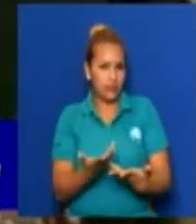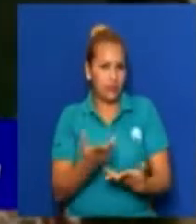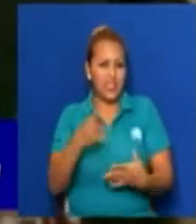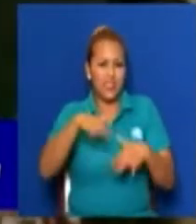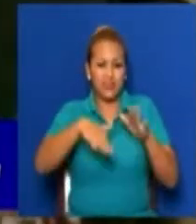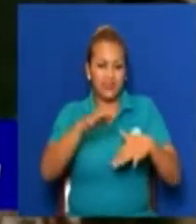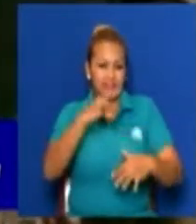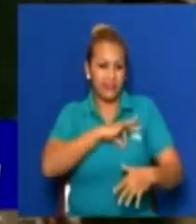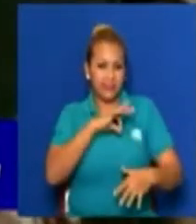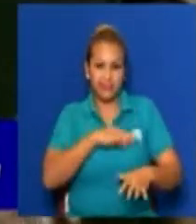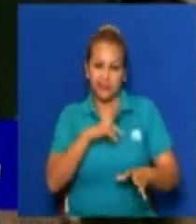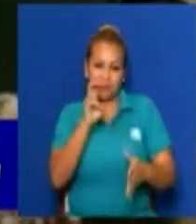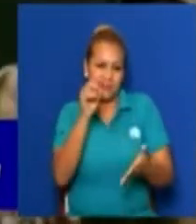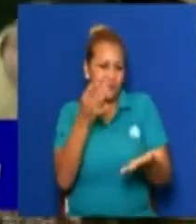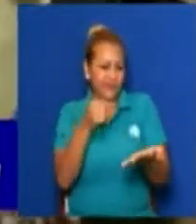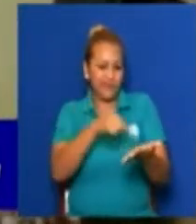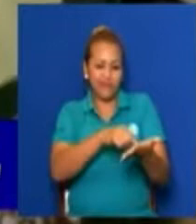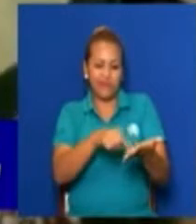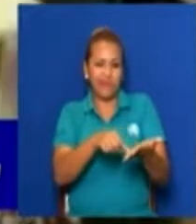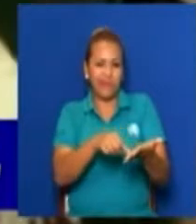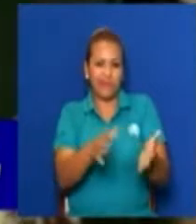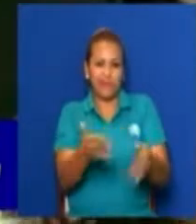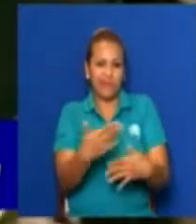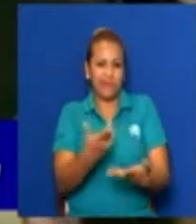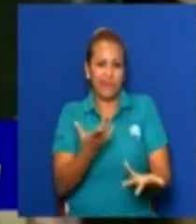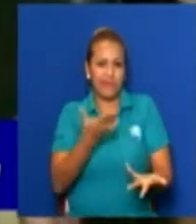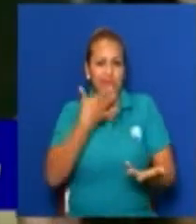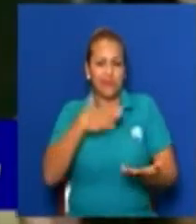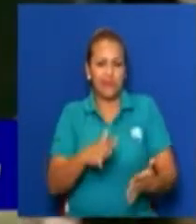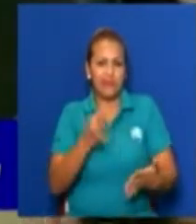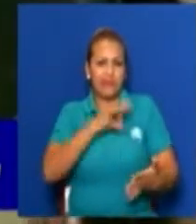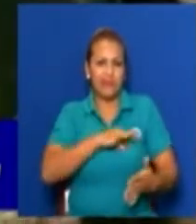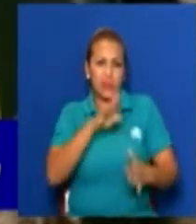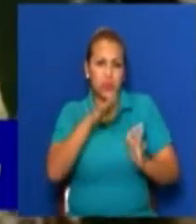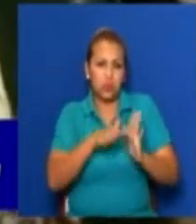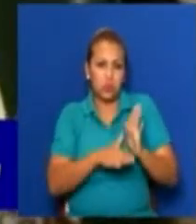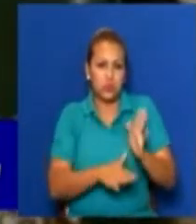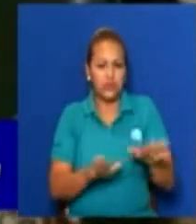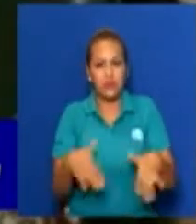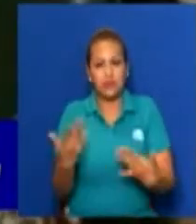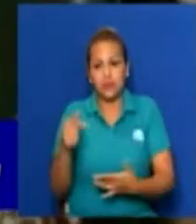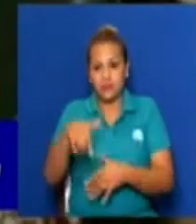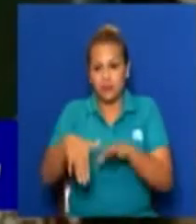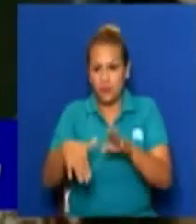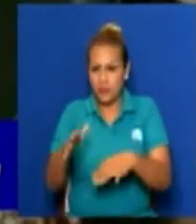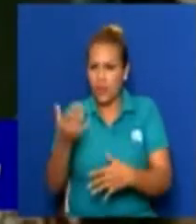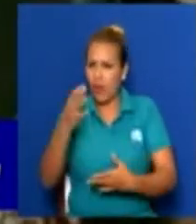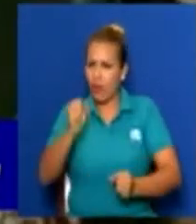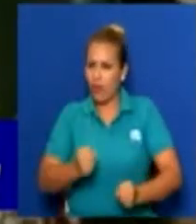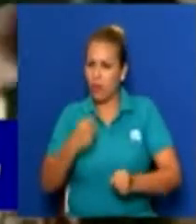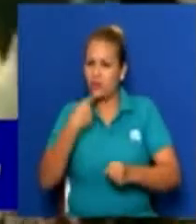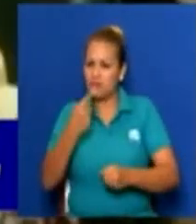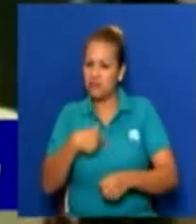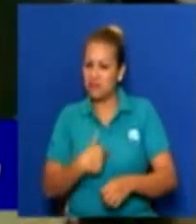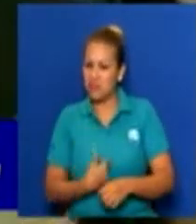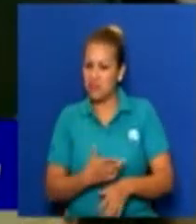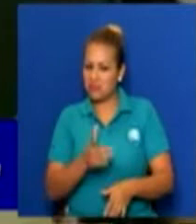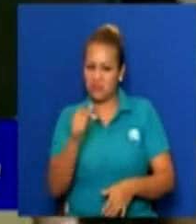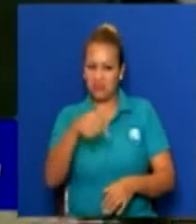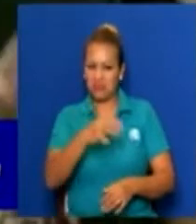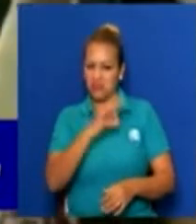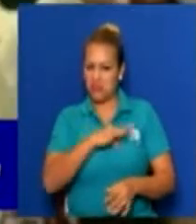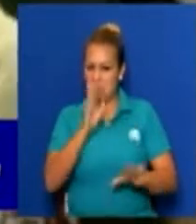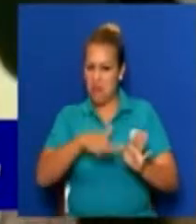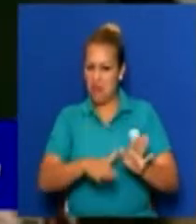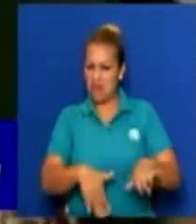salario. Ahora, ¿quién es el que paga los salarios cuando nos quejamos que la mujer gana menos? Lo pagan los empresarios,